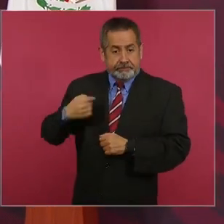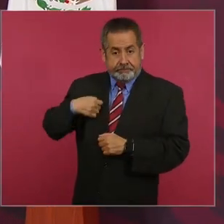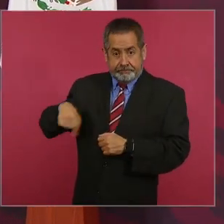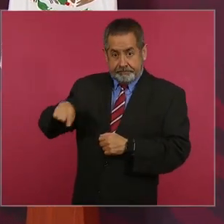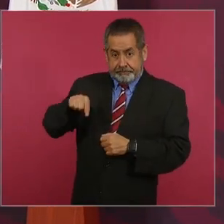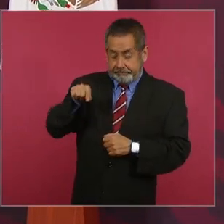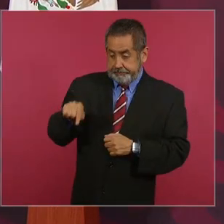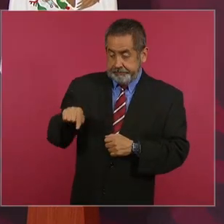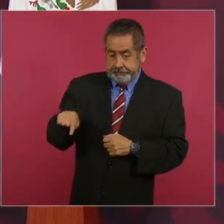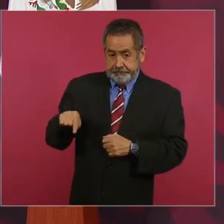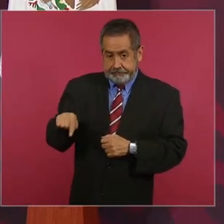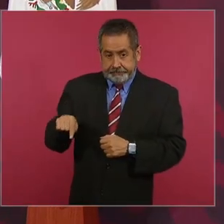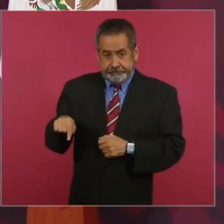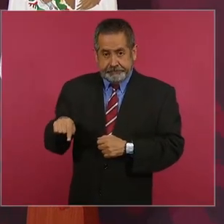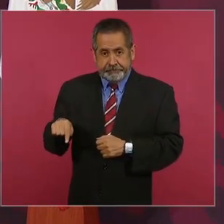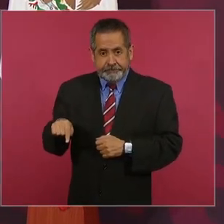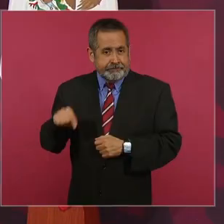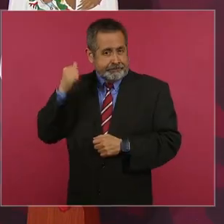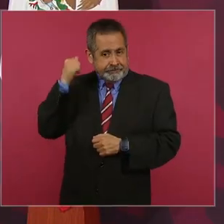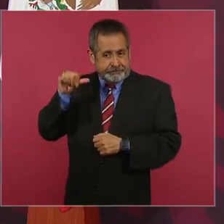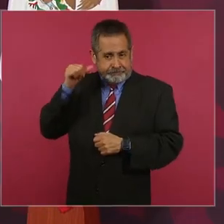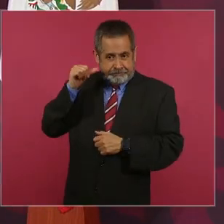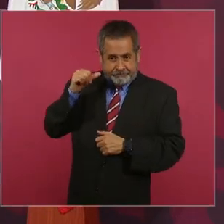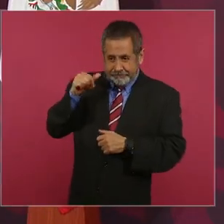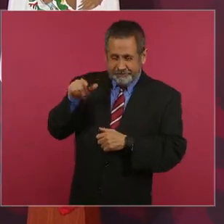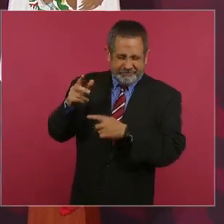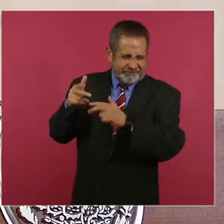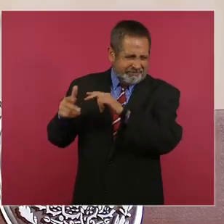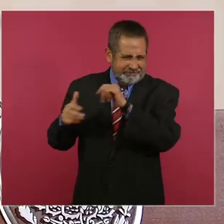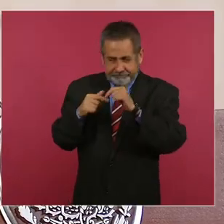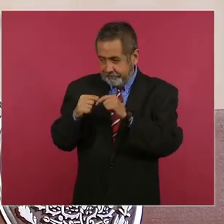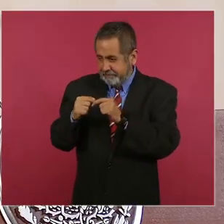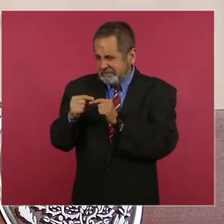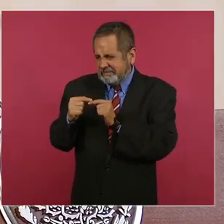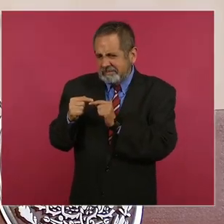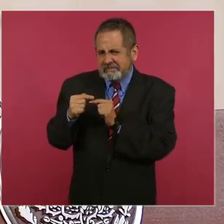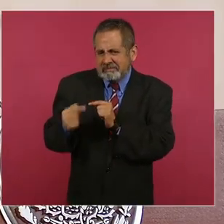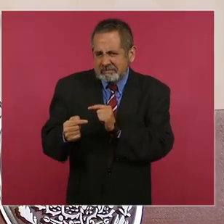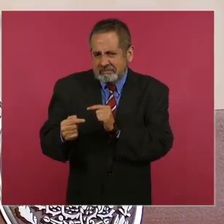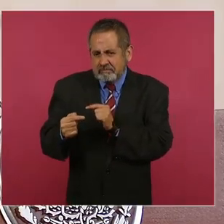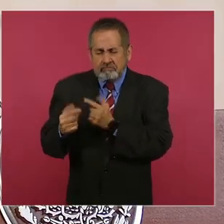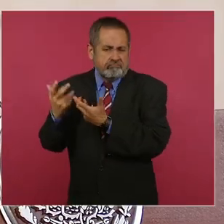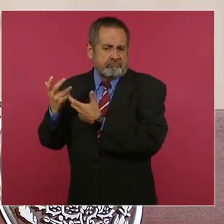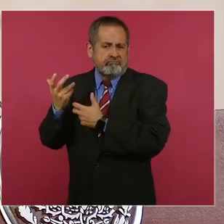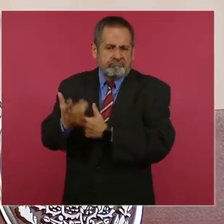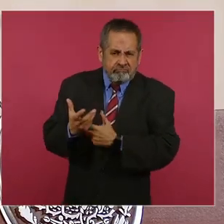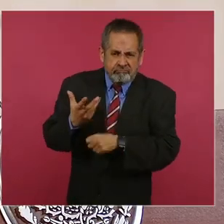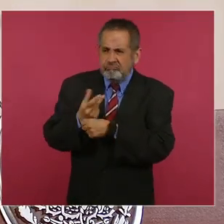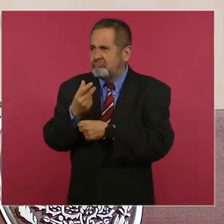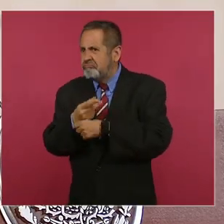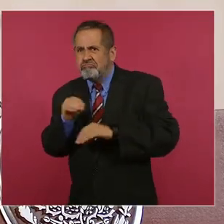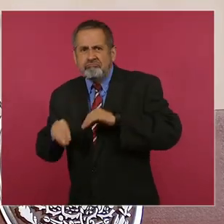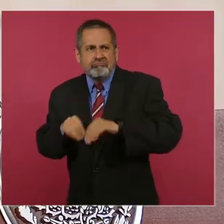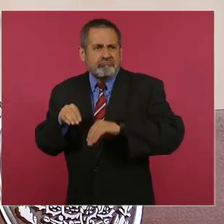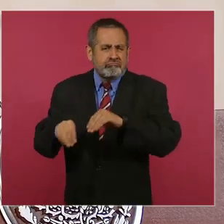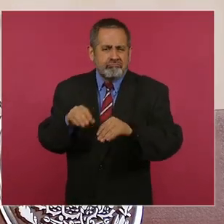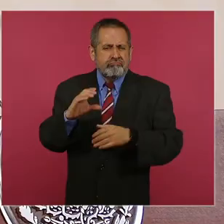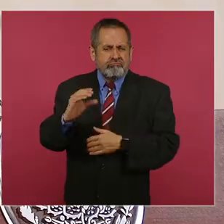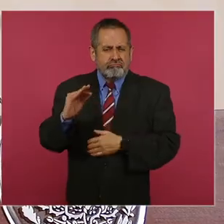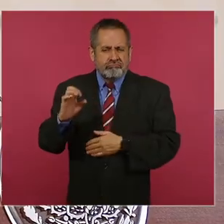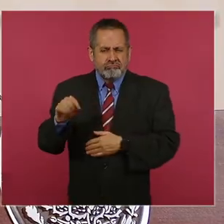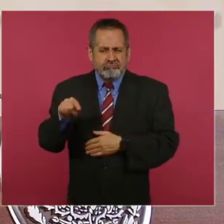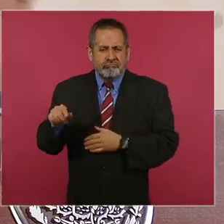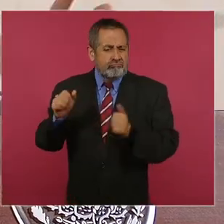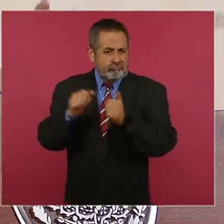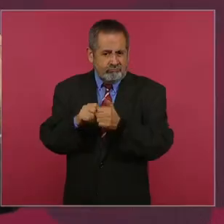a horas del huracán ya estaban ahí las brigadas de la Comisión Federal pero